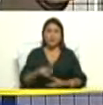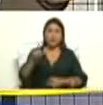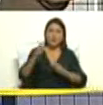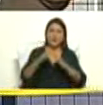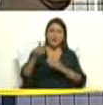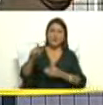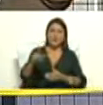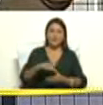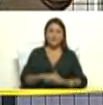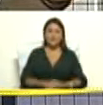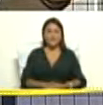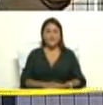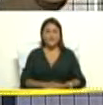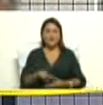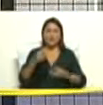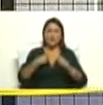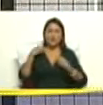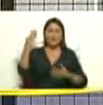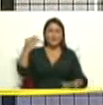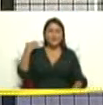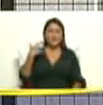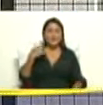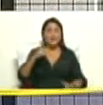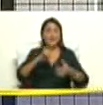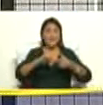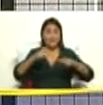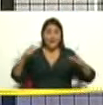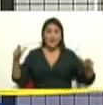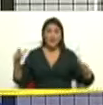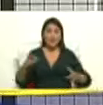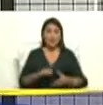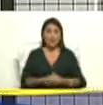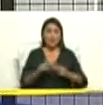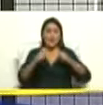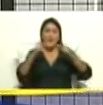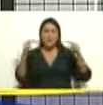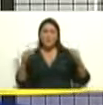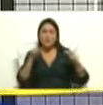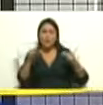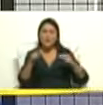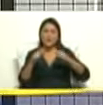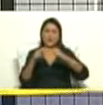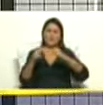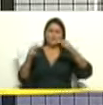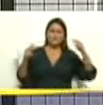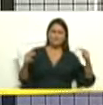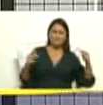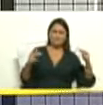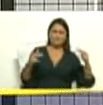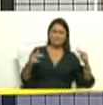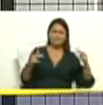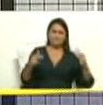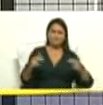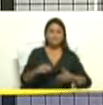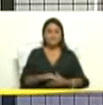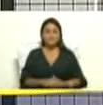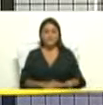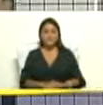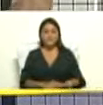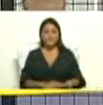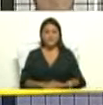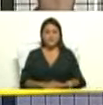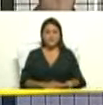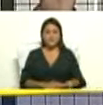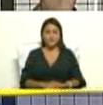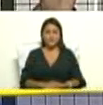corredor donde tú vivías en el paraíso en el puente ese que pasa del paraíso a San Juan